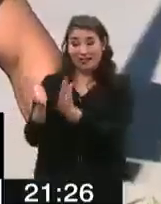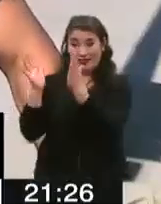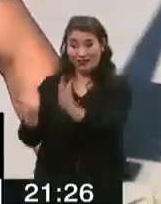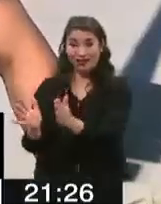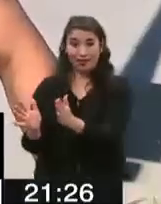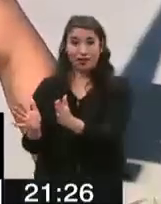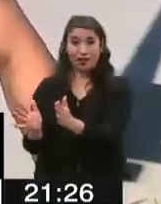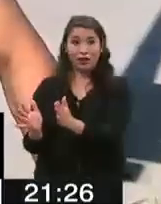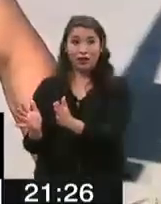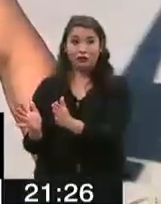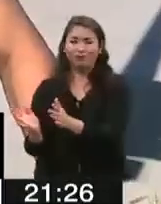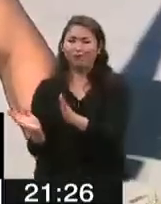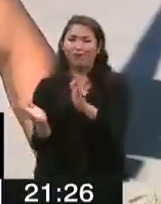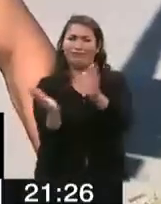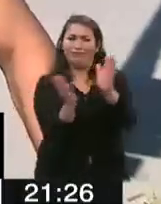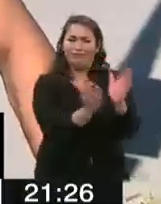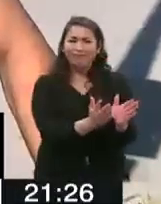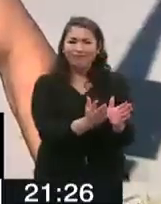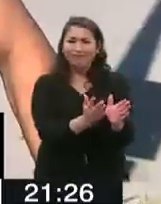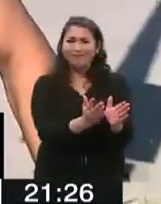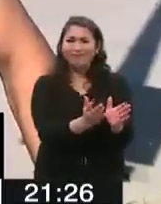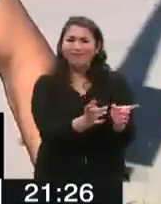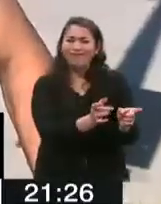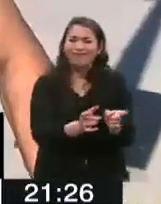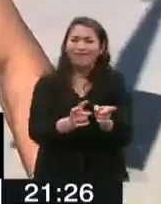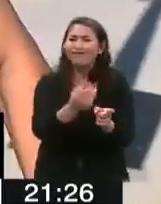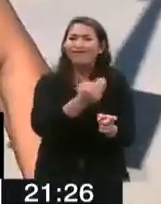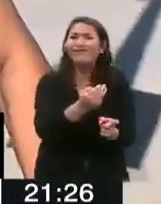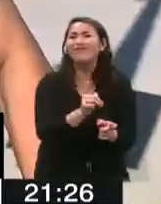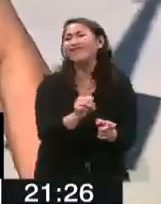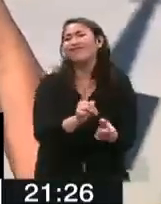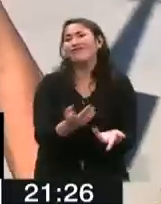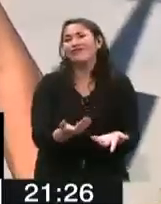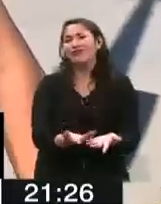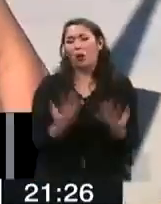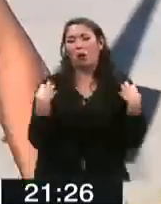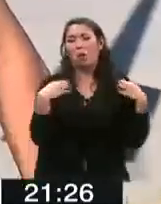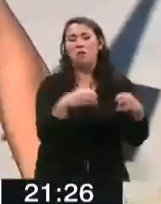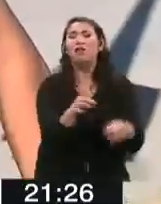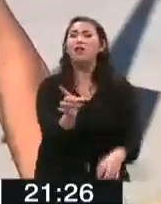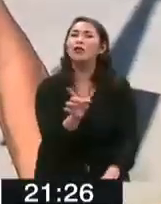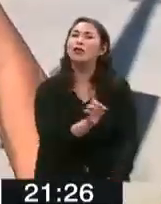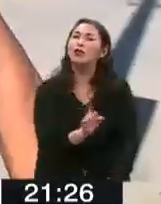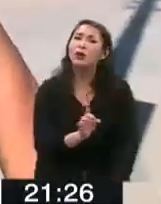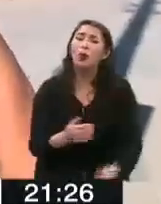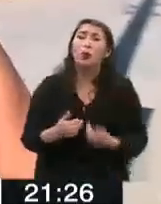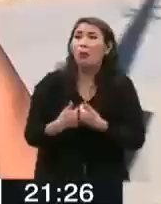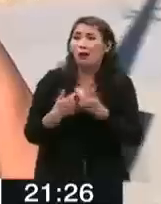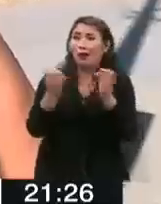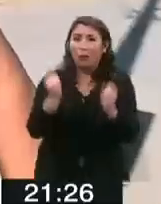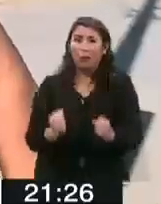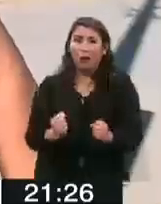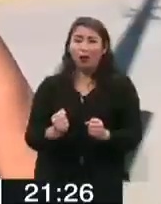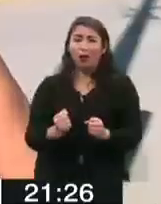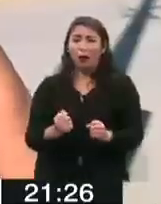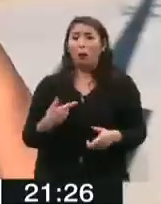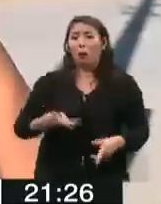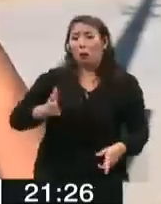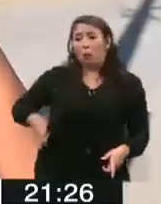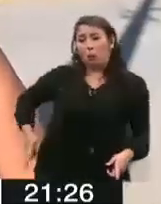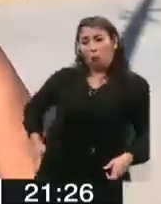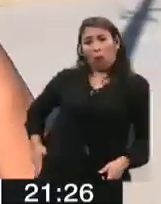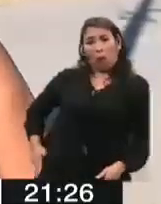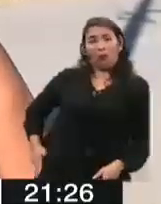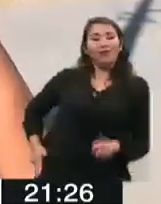es detective, y que no puede atribuirse cualquier persona, cualquier entidad, el andar armado. No